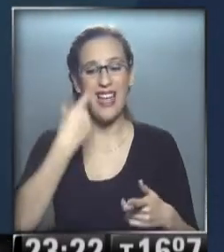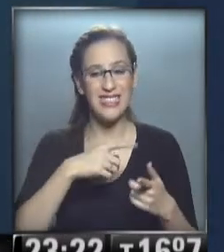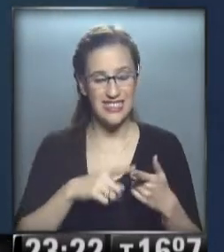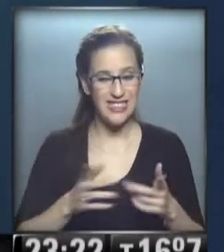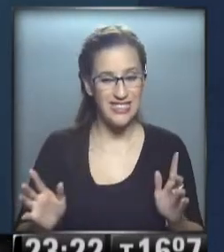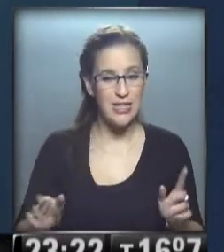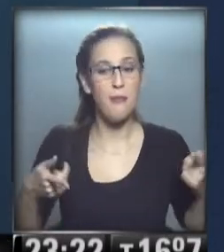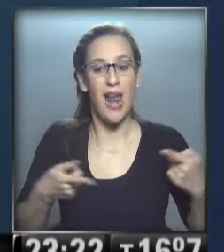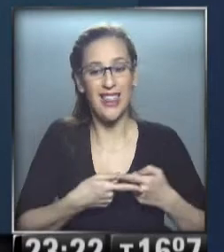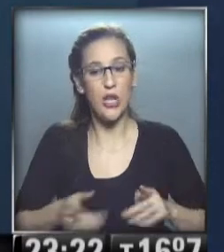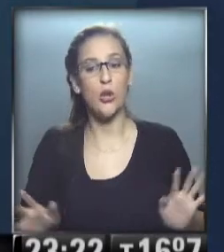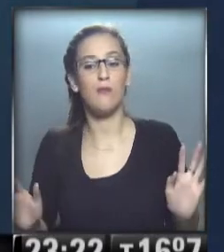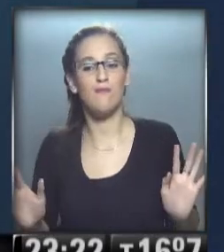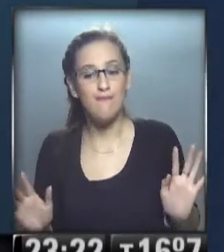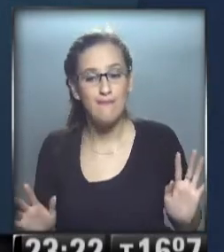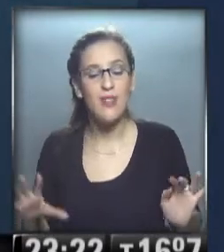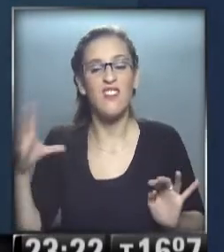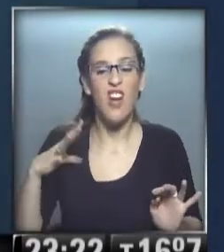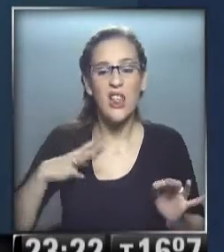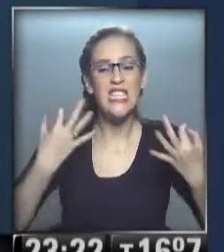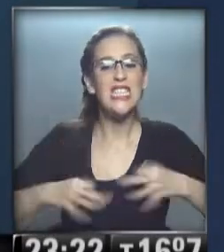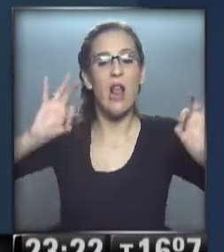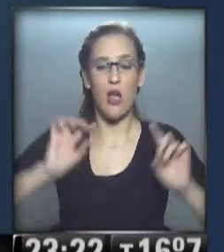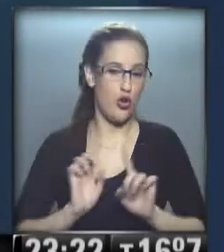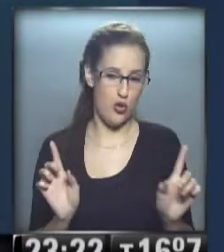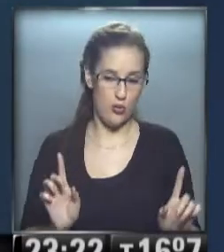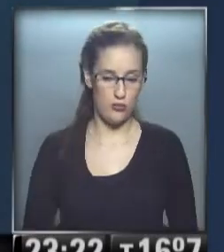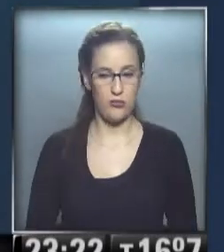que está afuera, pero que todavía no está salvado.